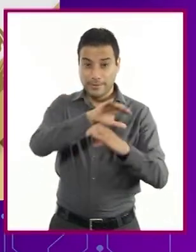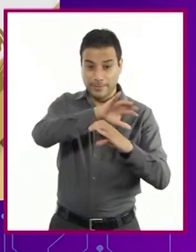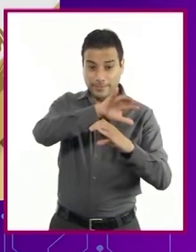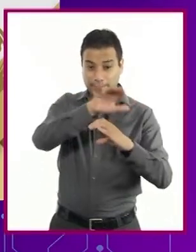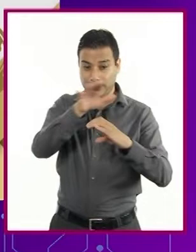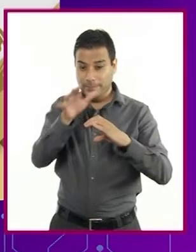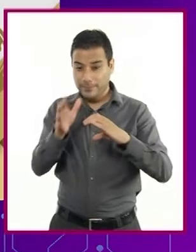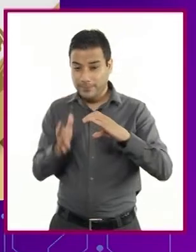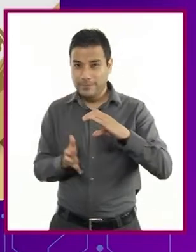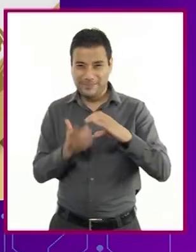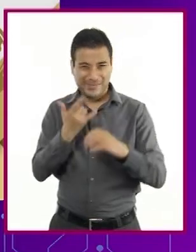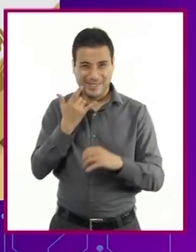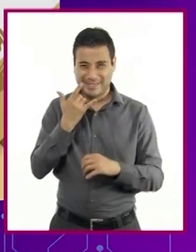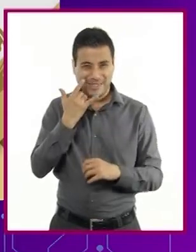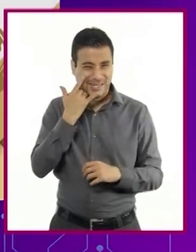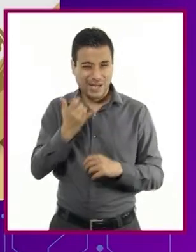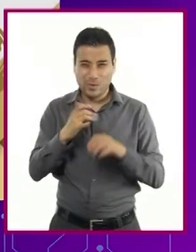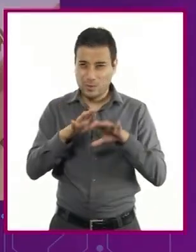atmósfera.